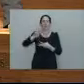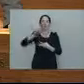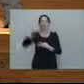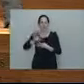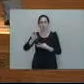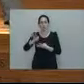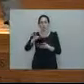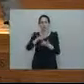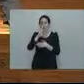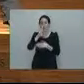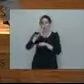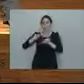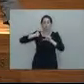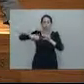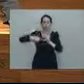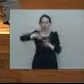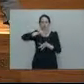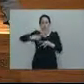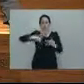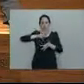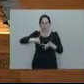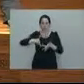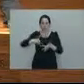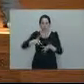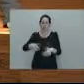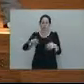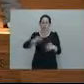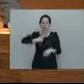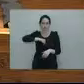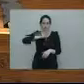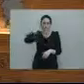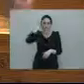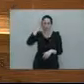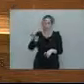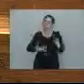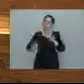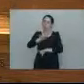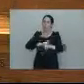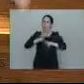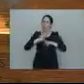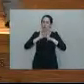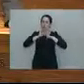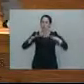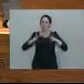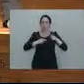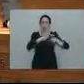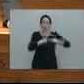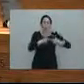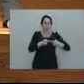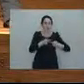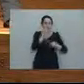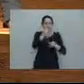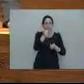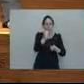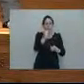últimos 4 años de la crisis. Con lo cual, esto nos da una idea de la magnitud del problema. Mientras las familias se empobrecían, los precios de